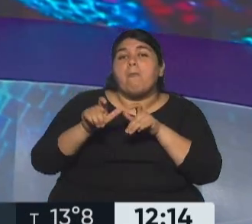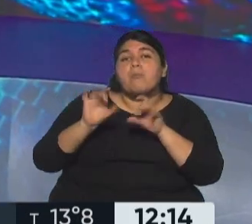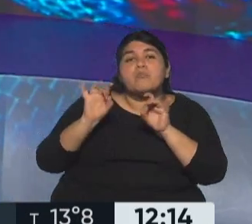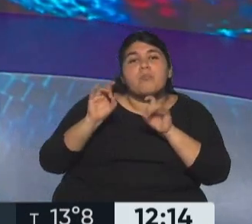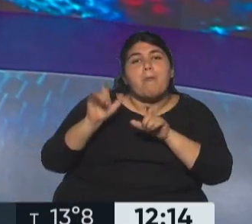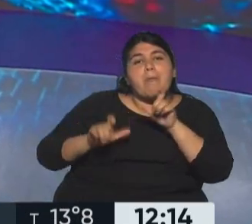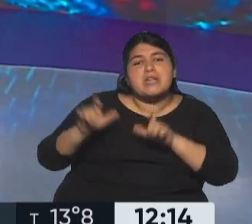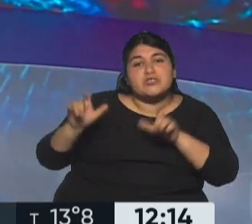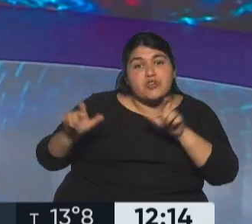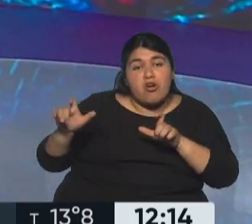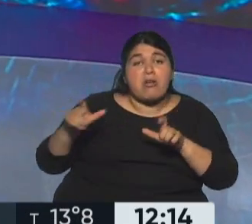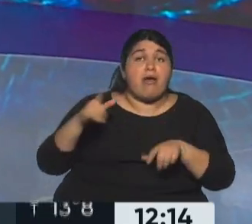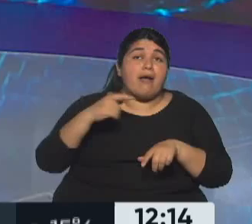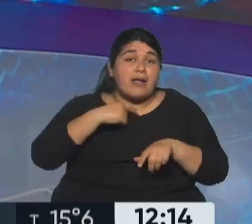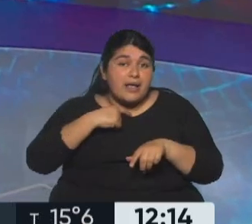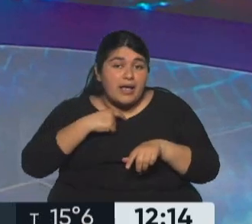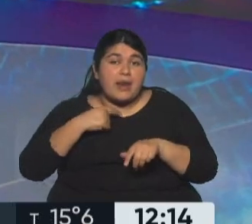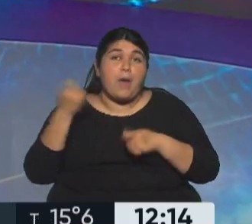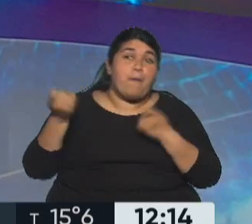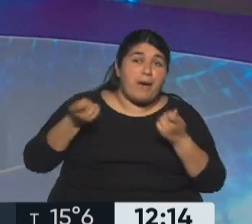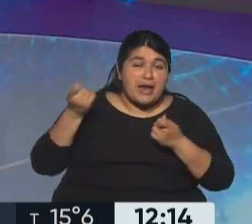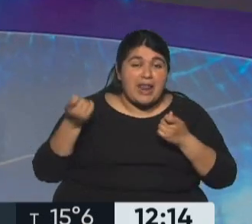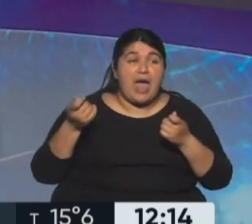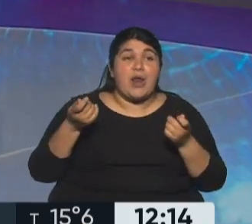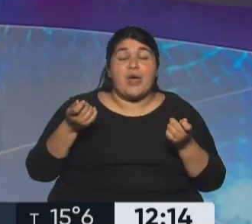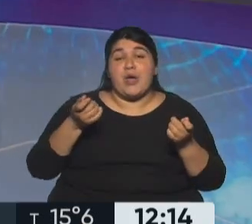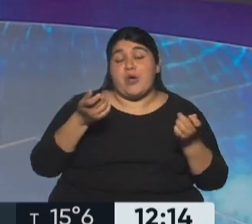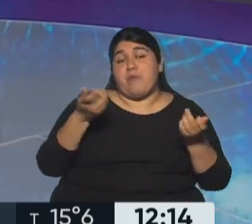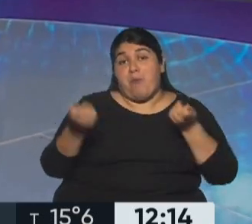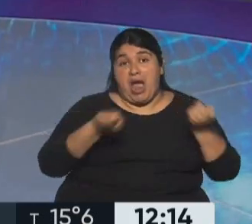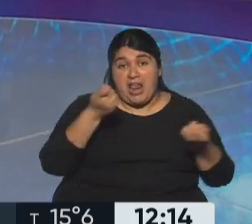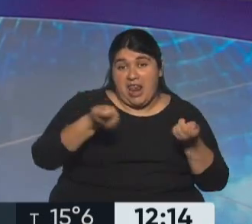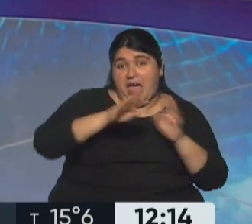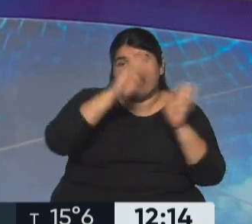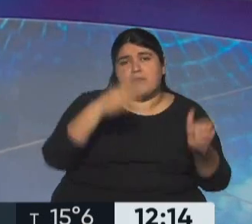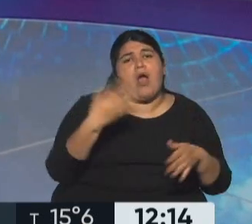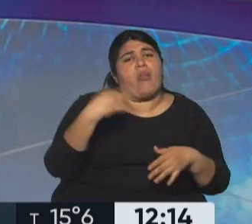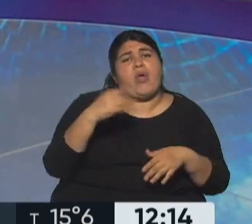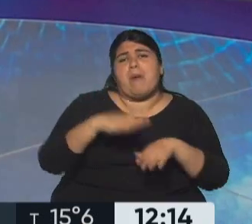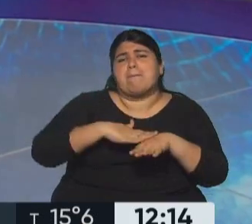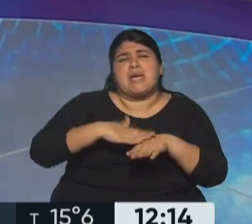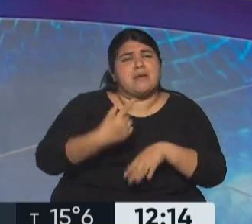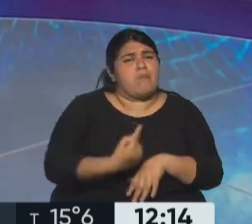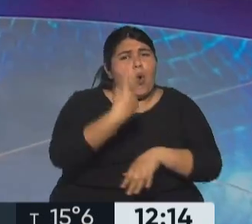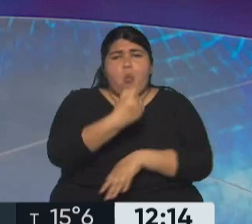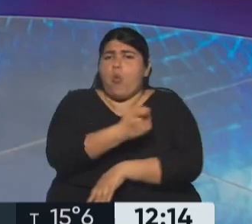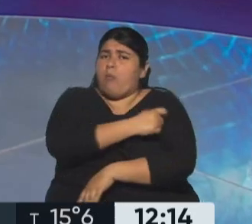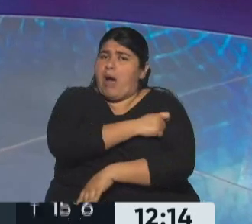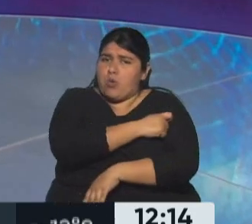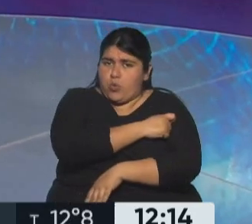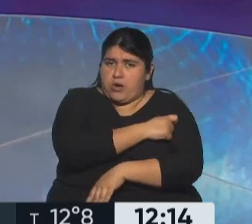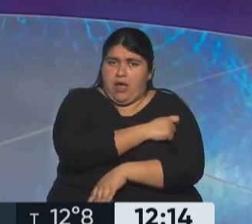personas que deseen ir a bailar a un boliche por lo menos con una dosis como mínimo, el requisito